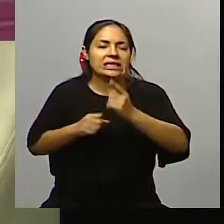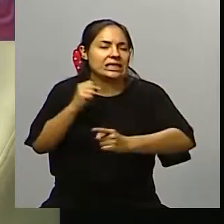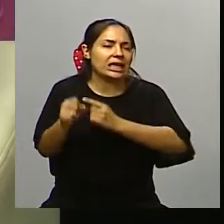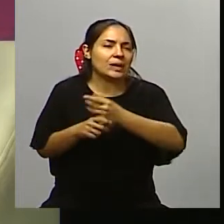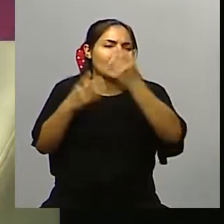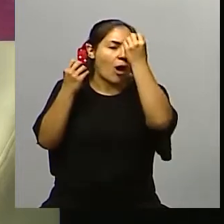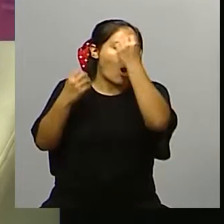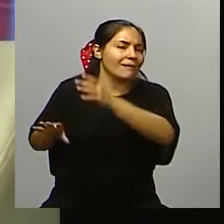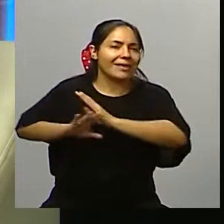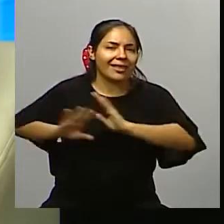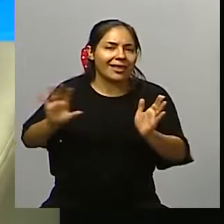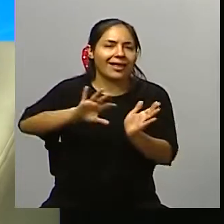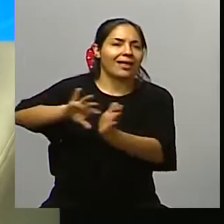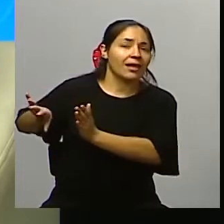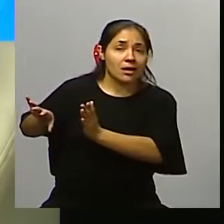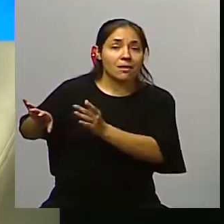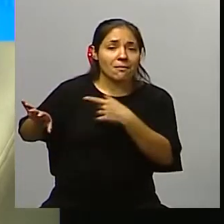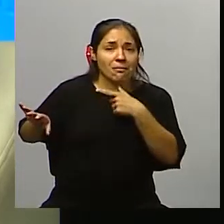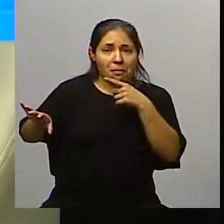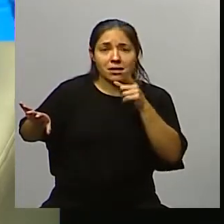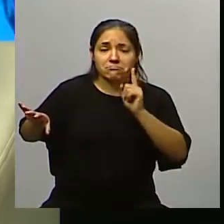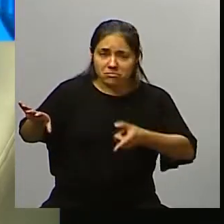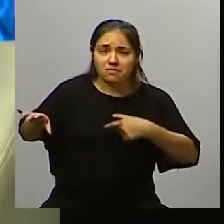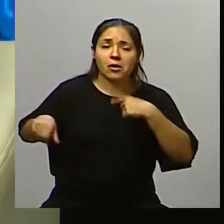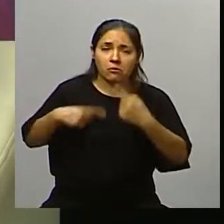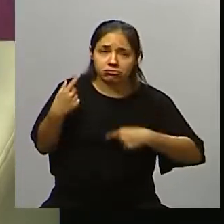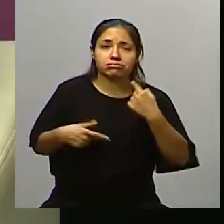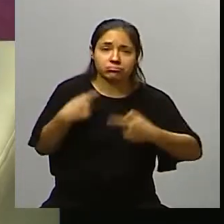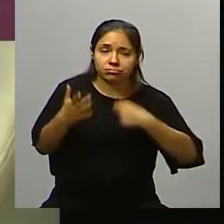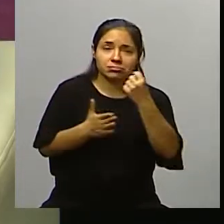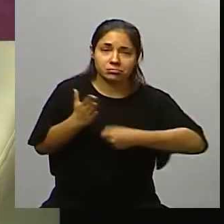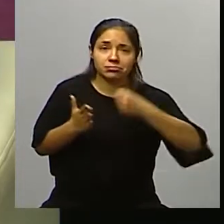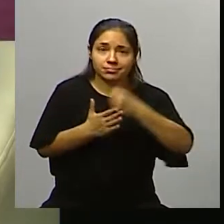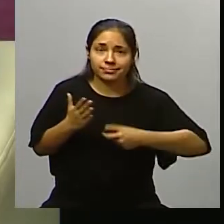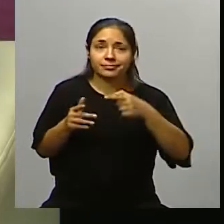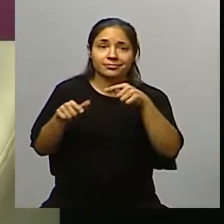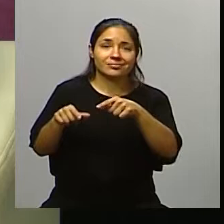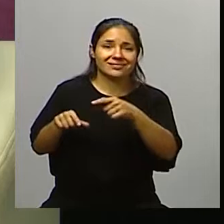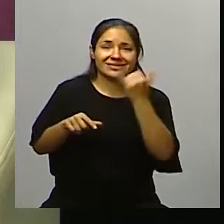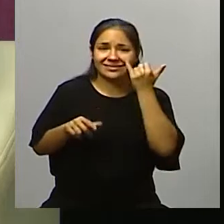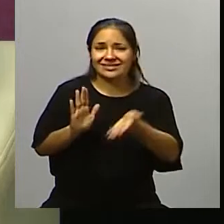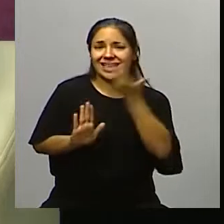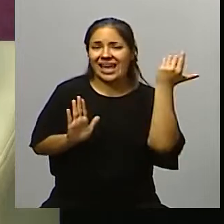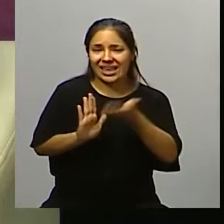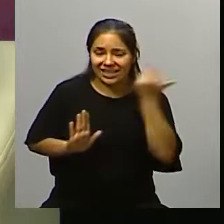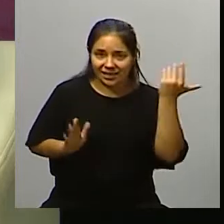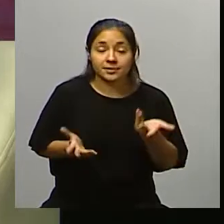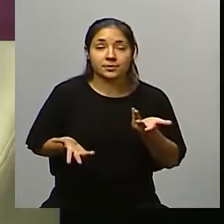parece que tenemos que seguir insistiendo en ese camino y haciendo,